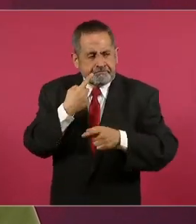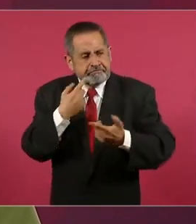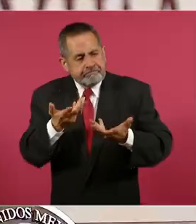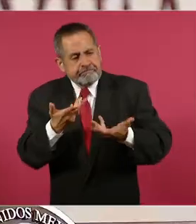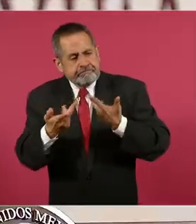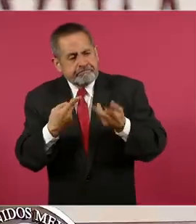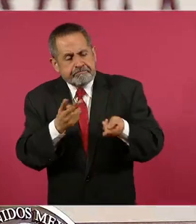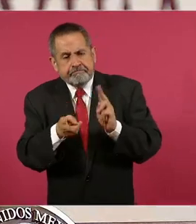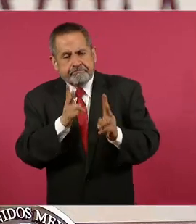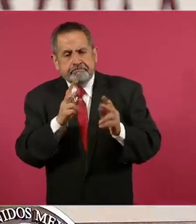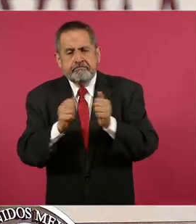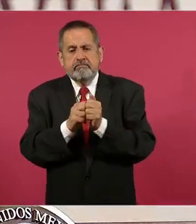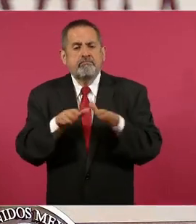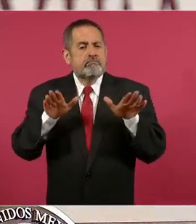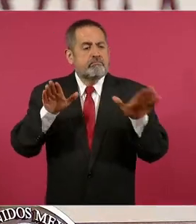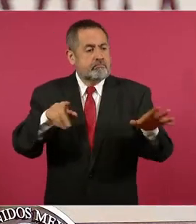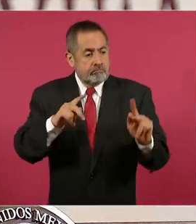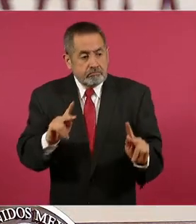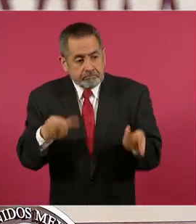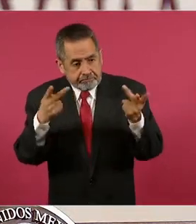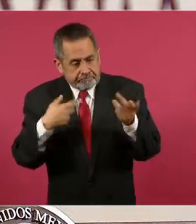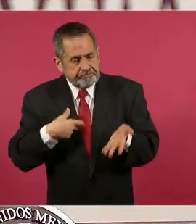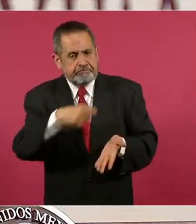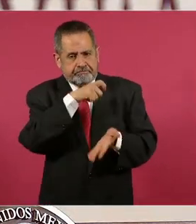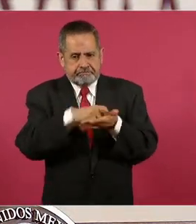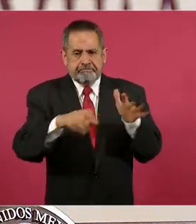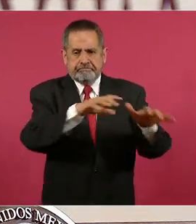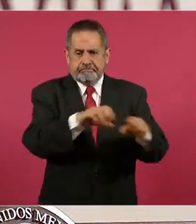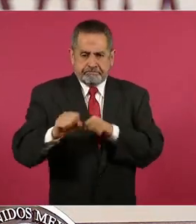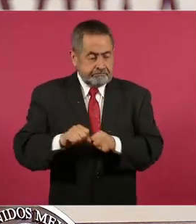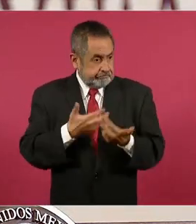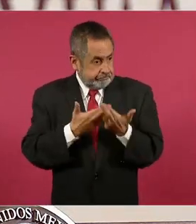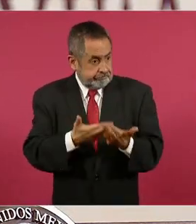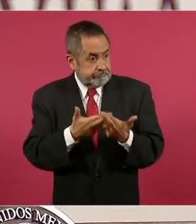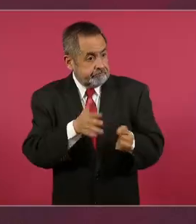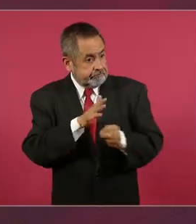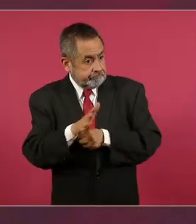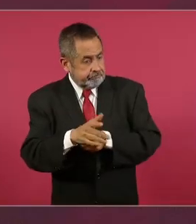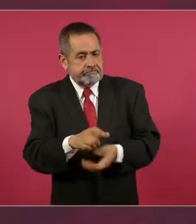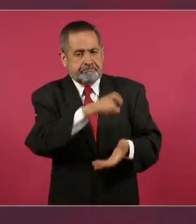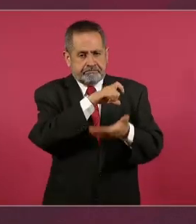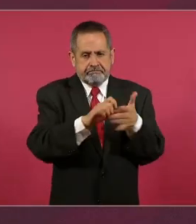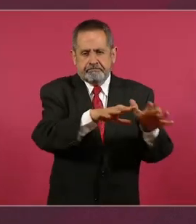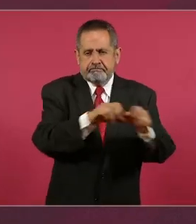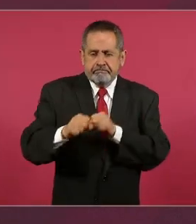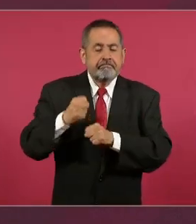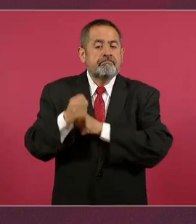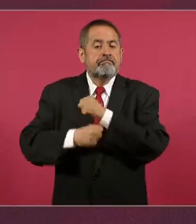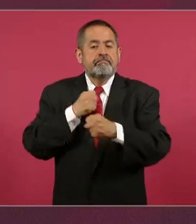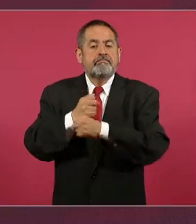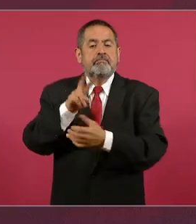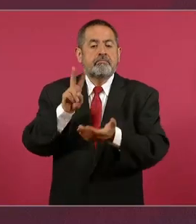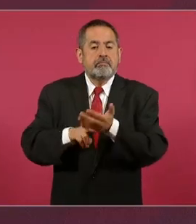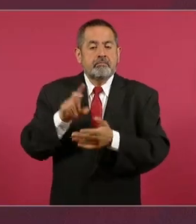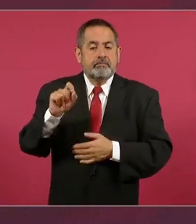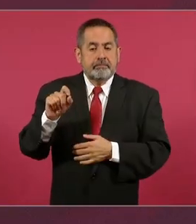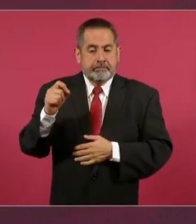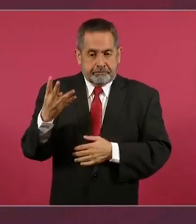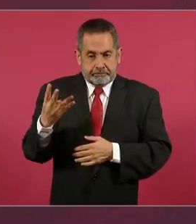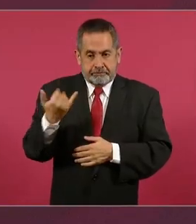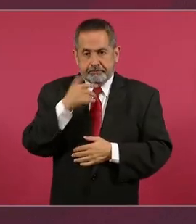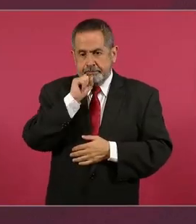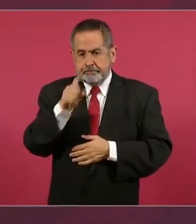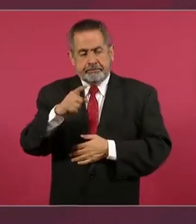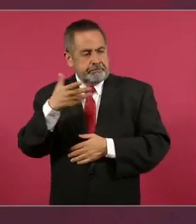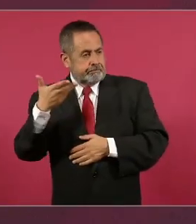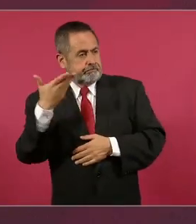ver aviones en venta de los que tengan disponibles a partir del 2024 y también hacer un